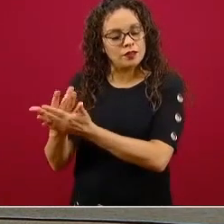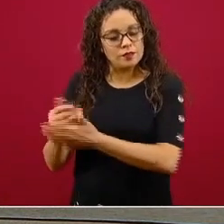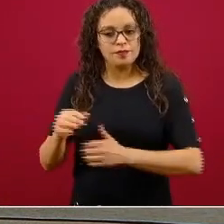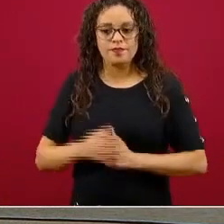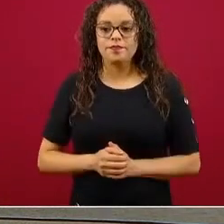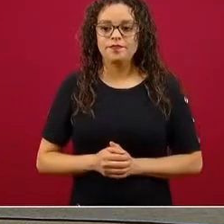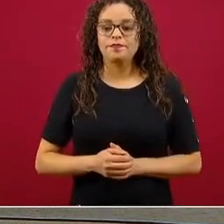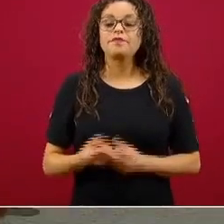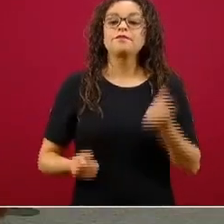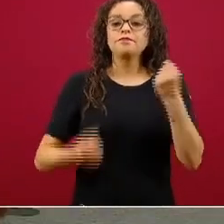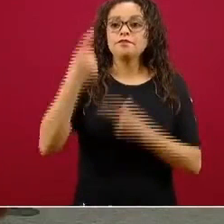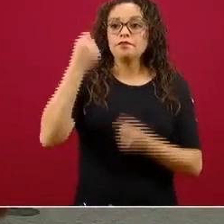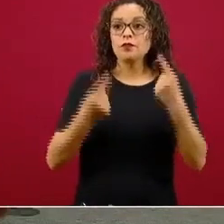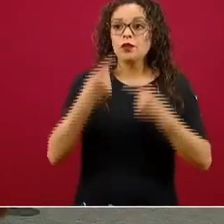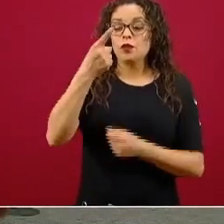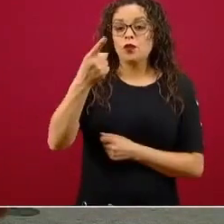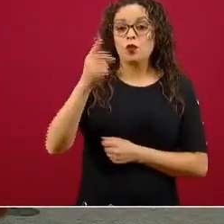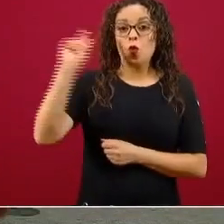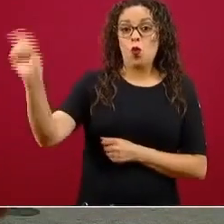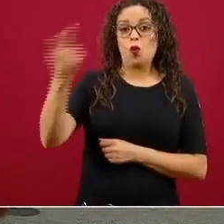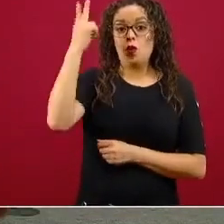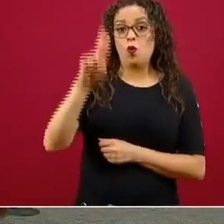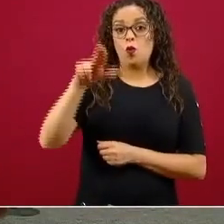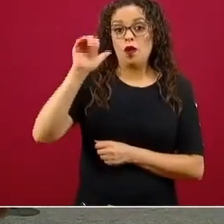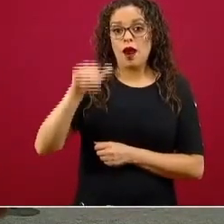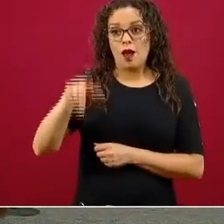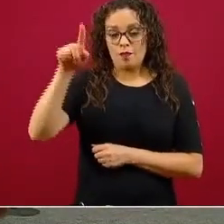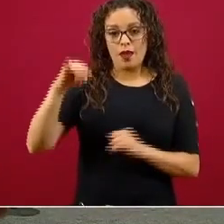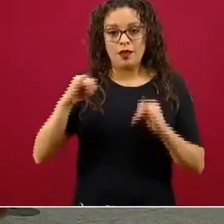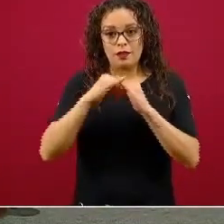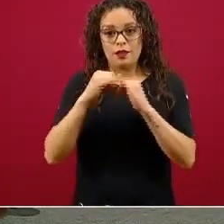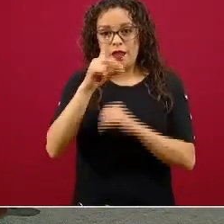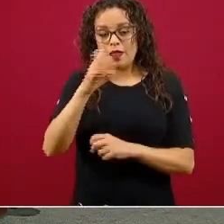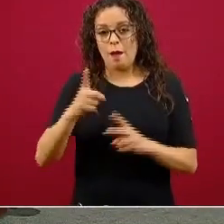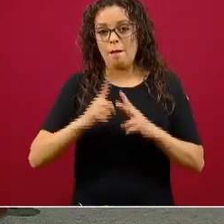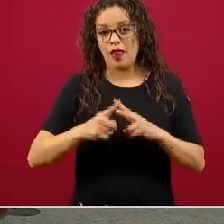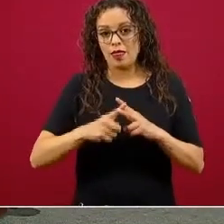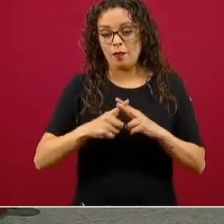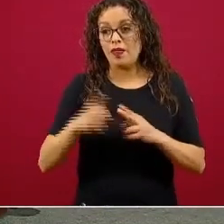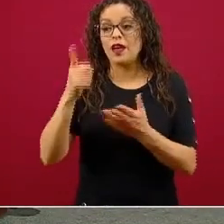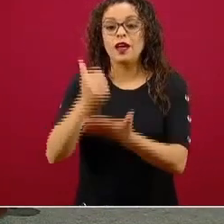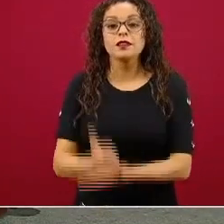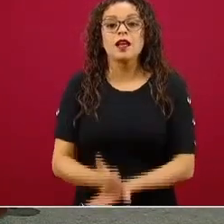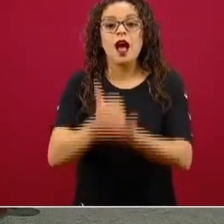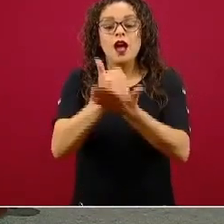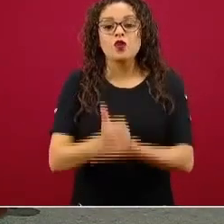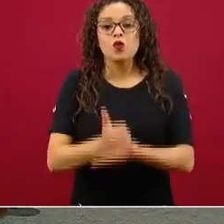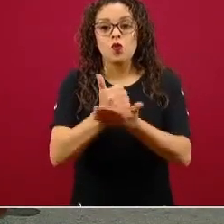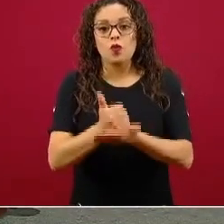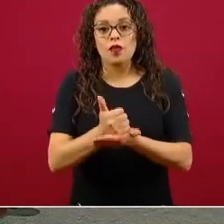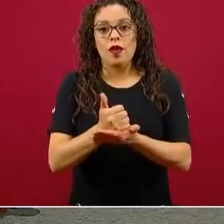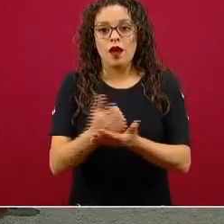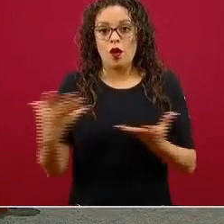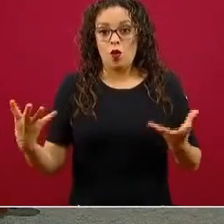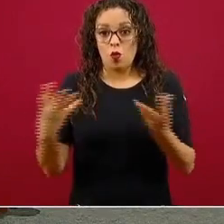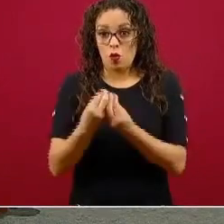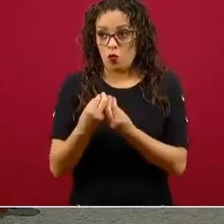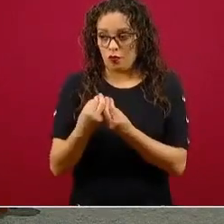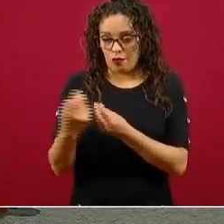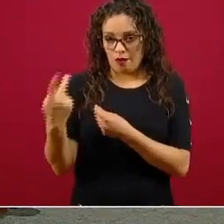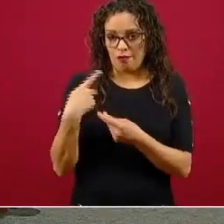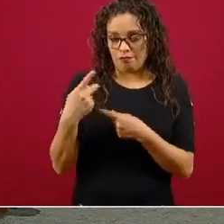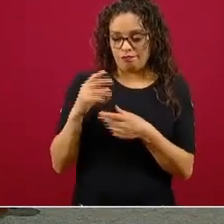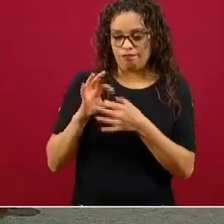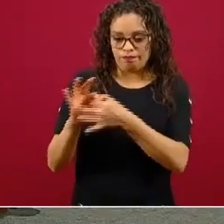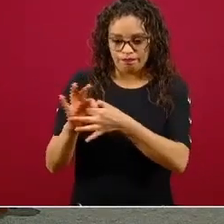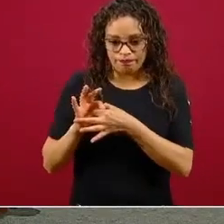que nos están ayudando, del Instituto de Matemáticas de la UNAM, justamente definieron, junto con nosotros, definimos un